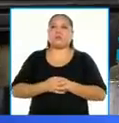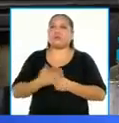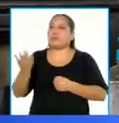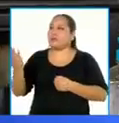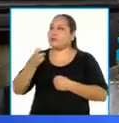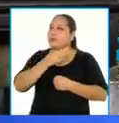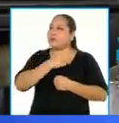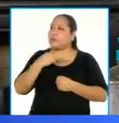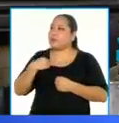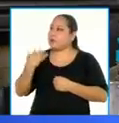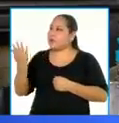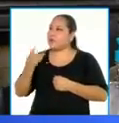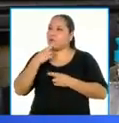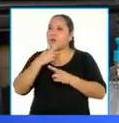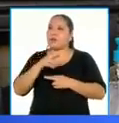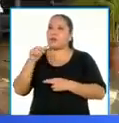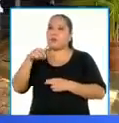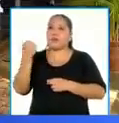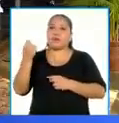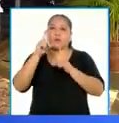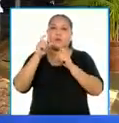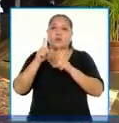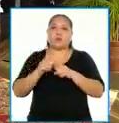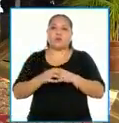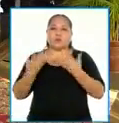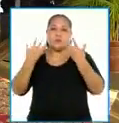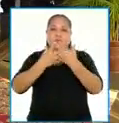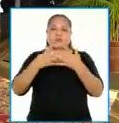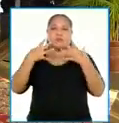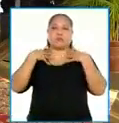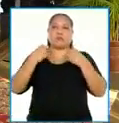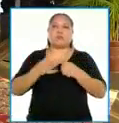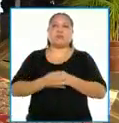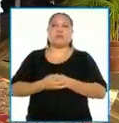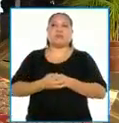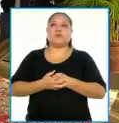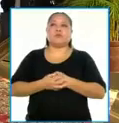Ministro, si usted puede responder las otras preguntas vinculadas a salud.